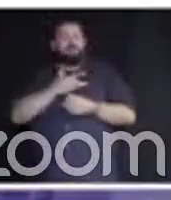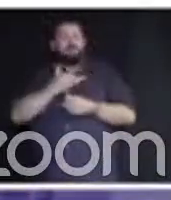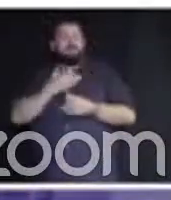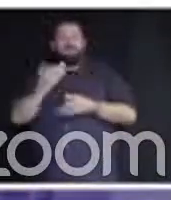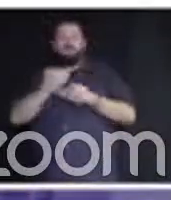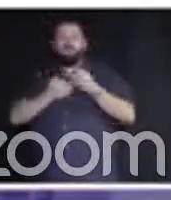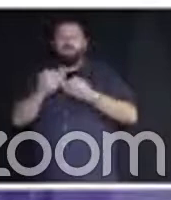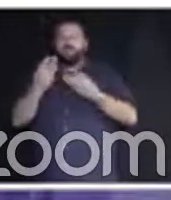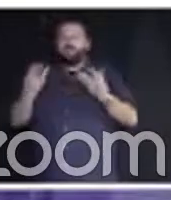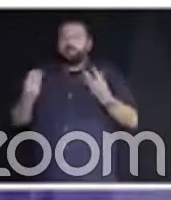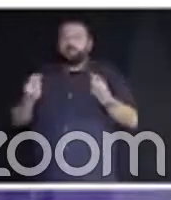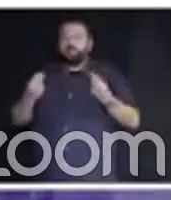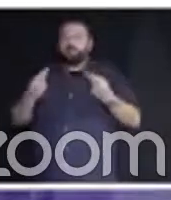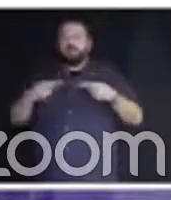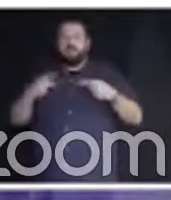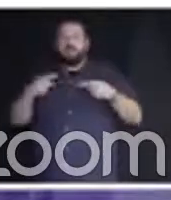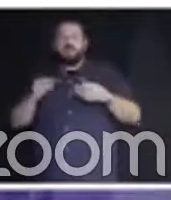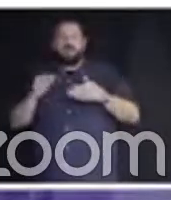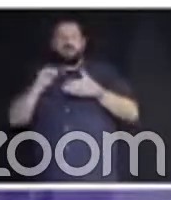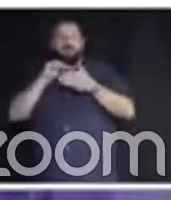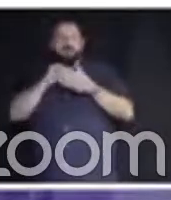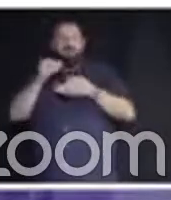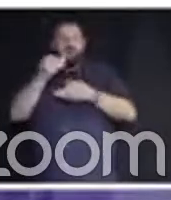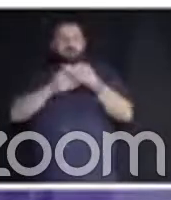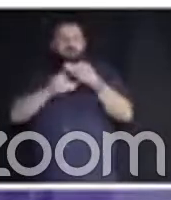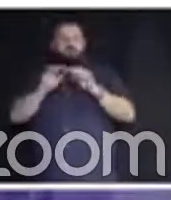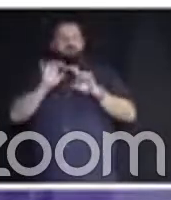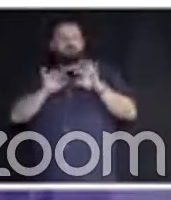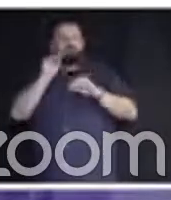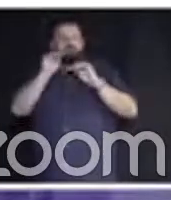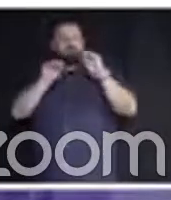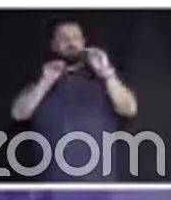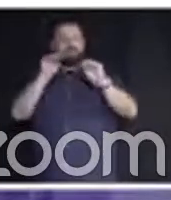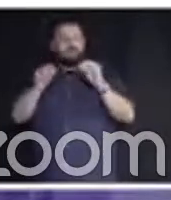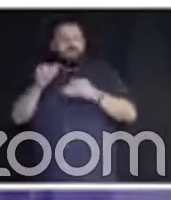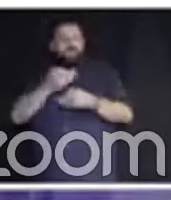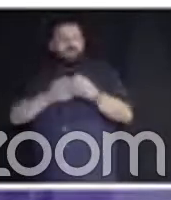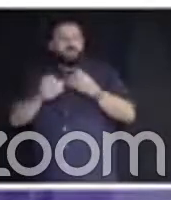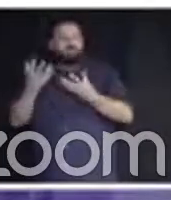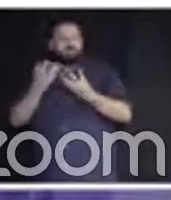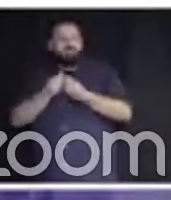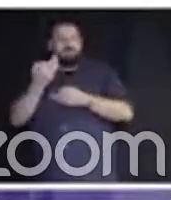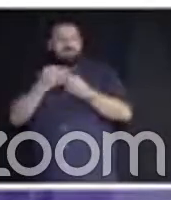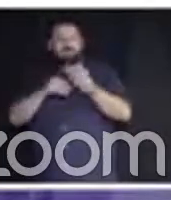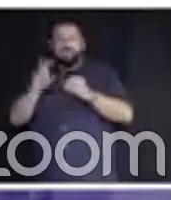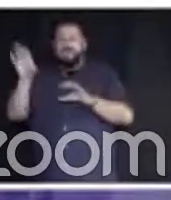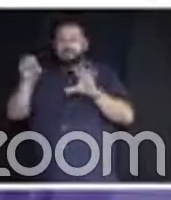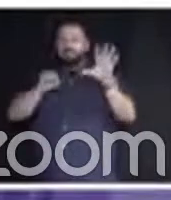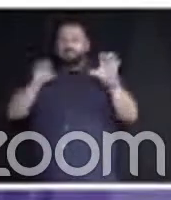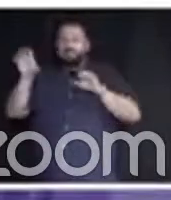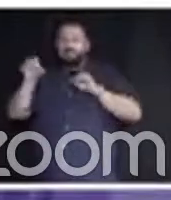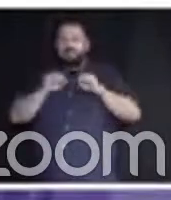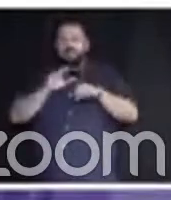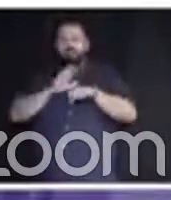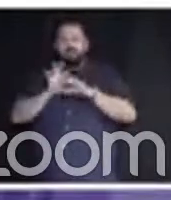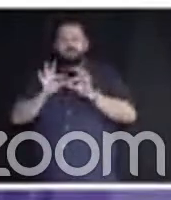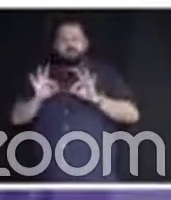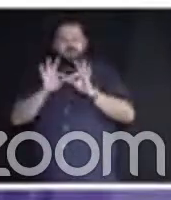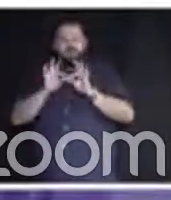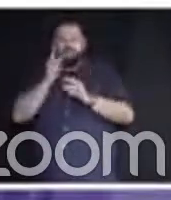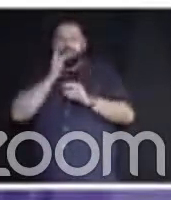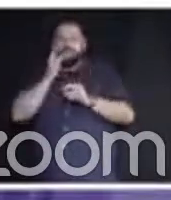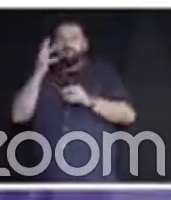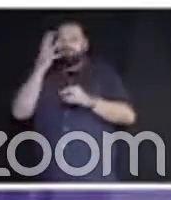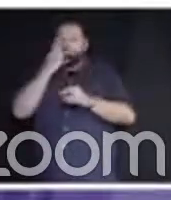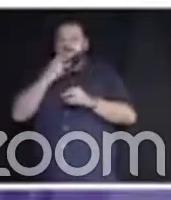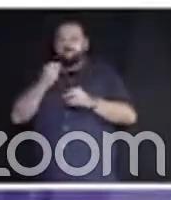de lo que mucha gente está a lo mejor tuiteando o posteando, y se recopilan las frases más importantes y se hace una nubecita